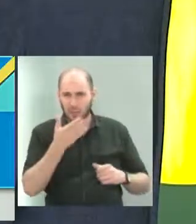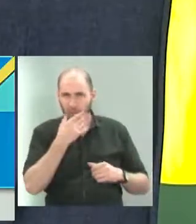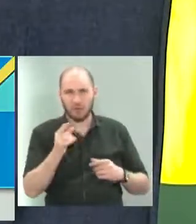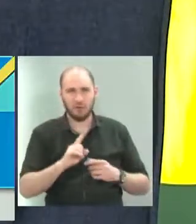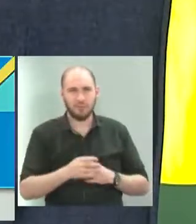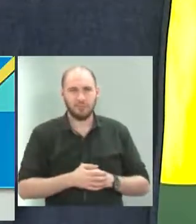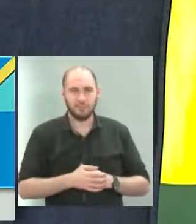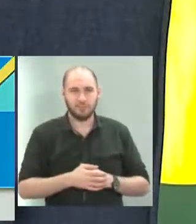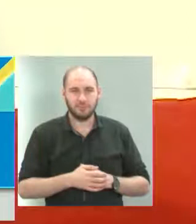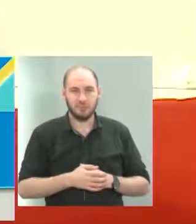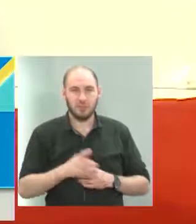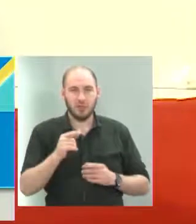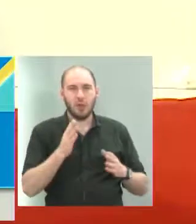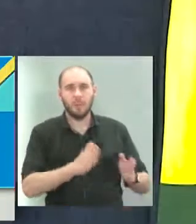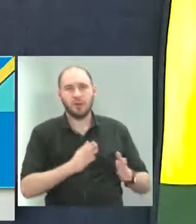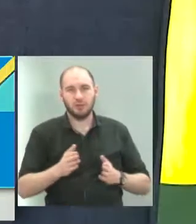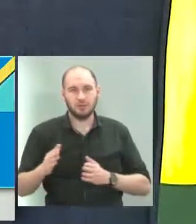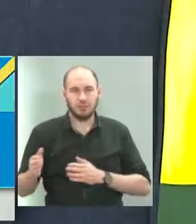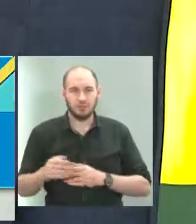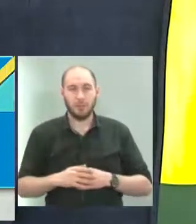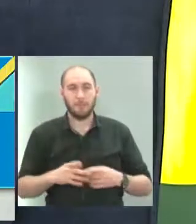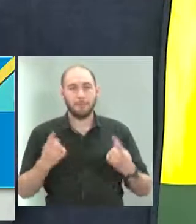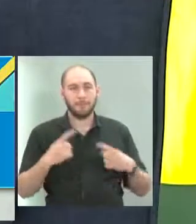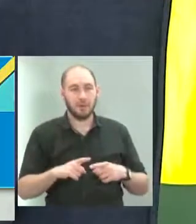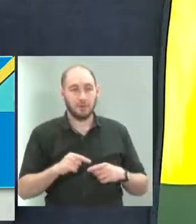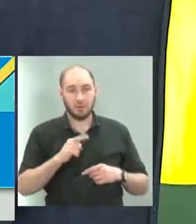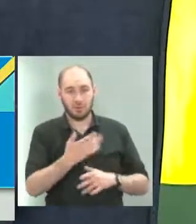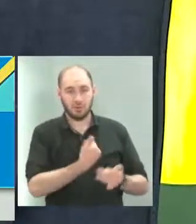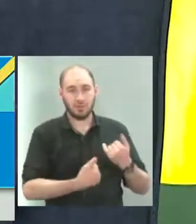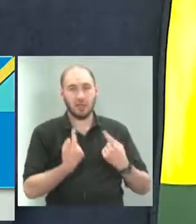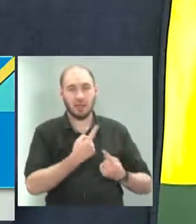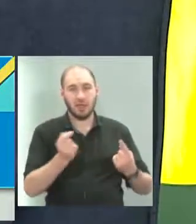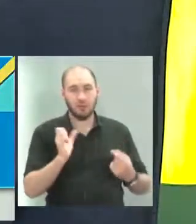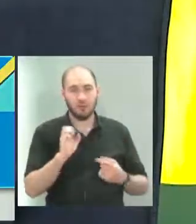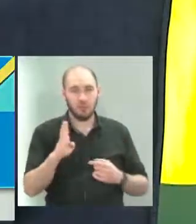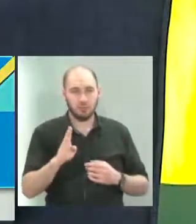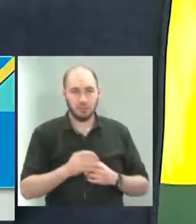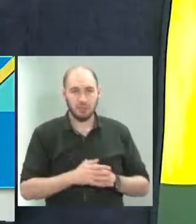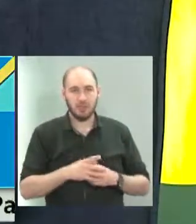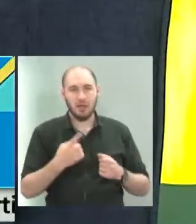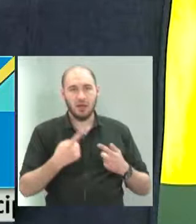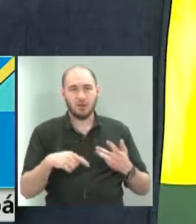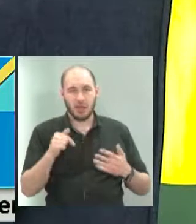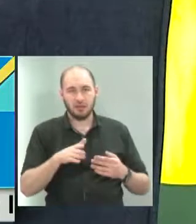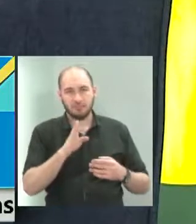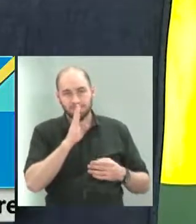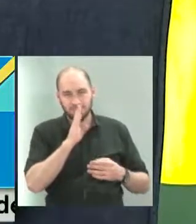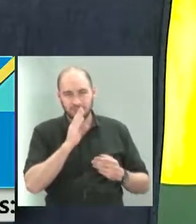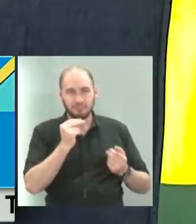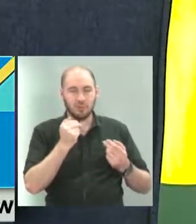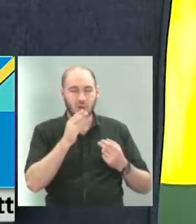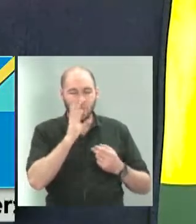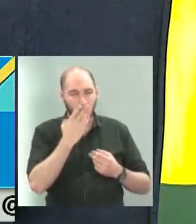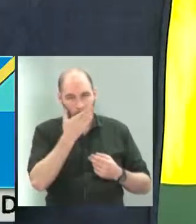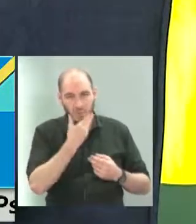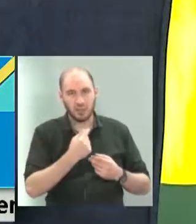va a pasar. Esto es un proceso, pero que, como dice el Adrián, cada uno en su club tiene que hacer esto calladito, con humildad y en